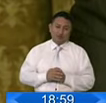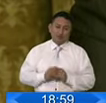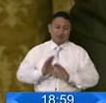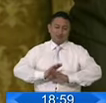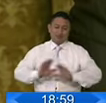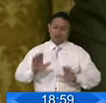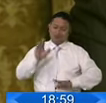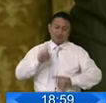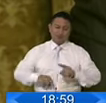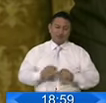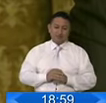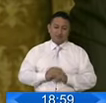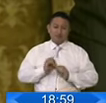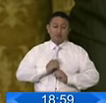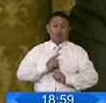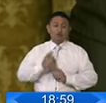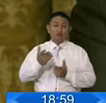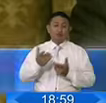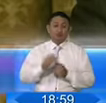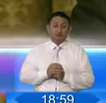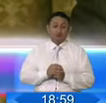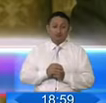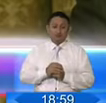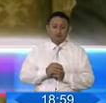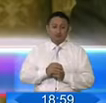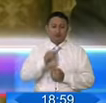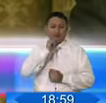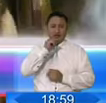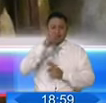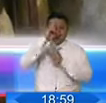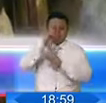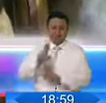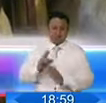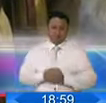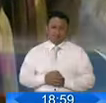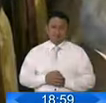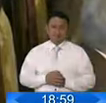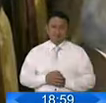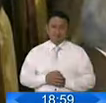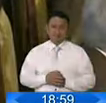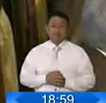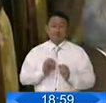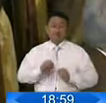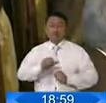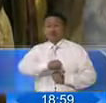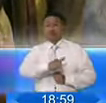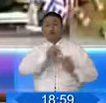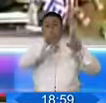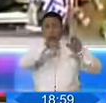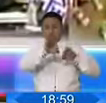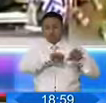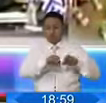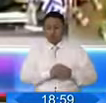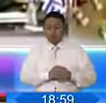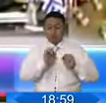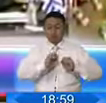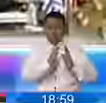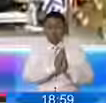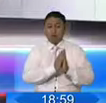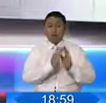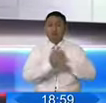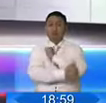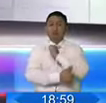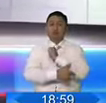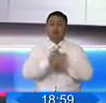circunstancia porque lo considerarían de una miseria humana en la cita también se refirió a otros temas dijo que se solicitará a los